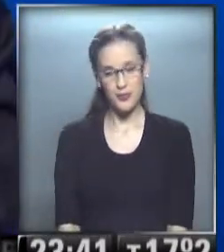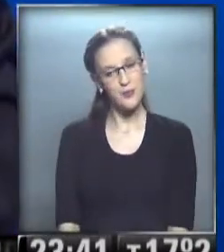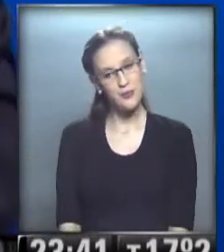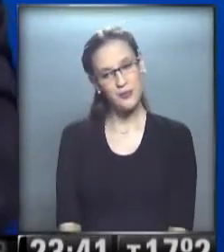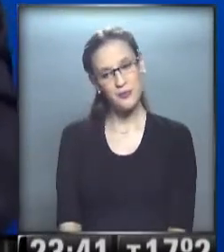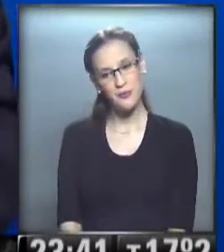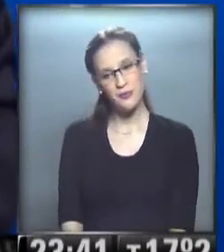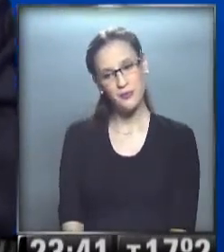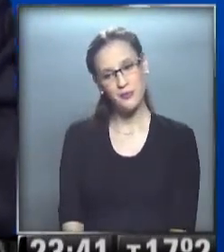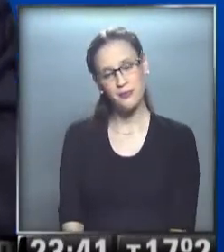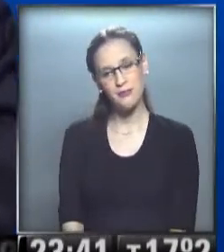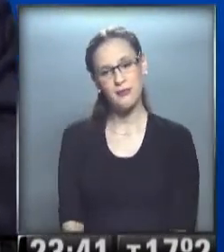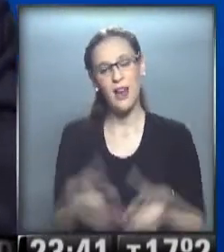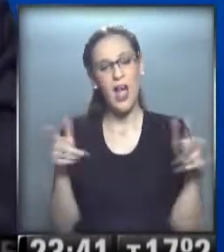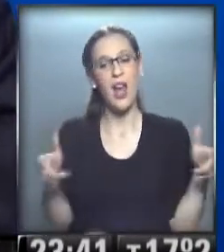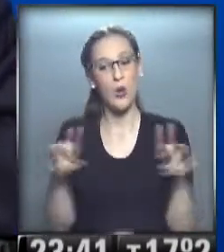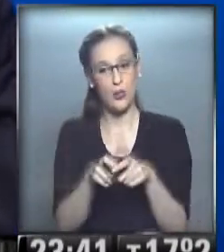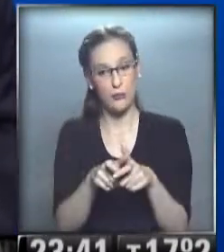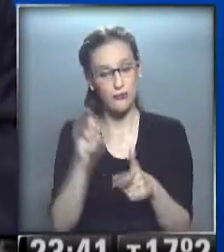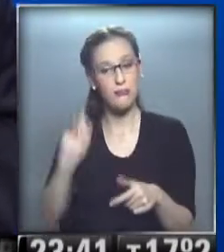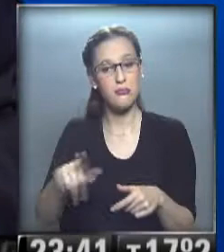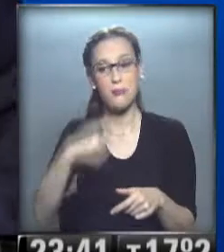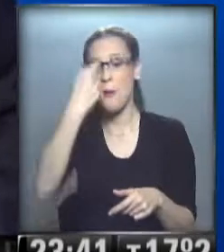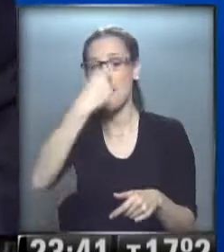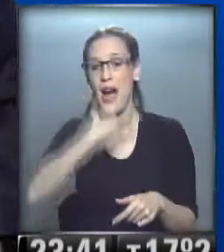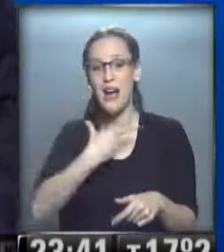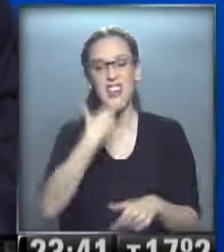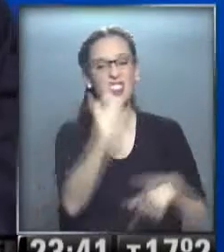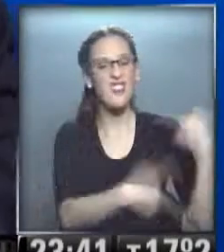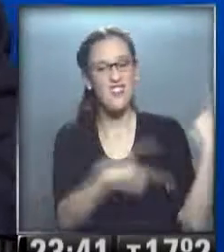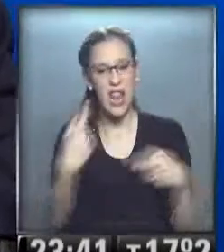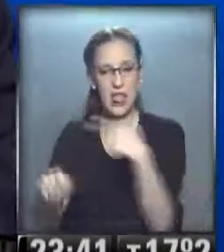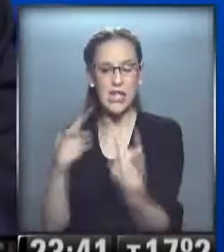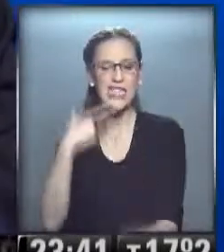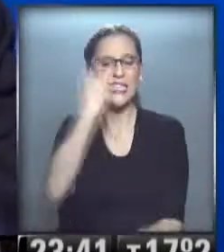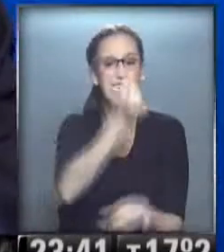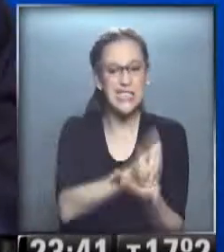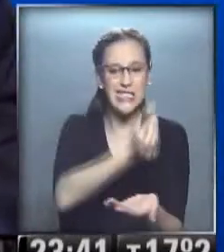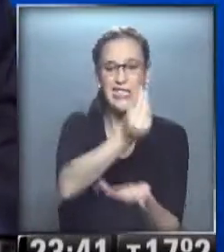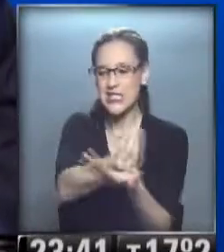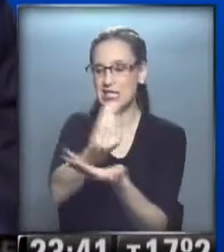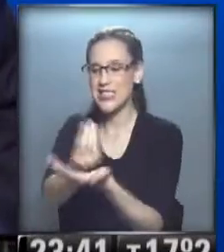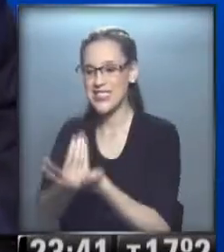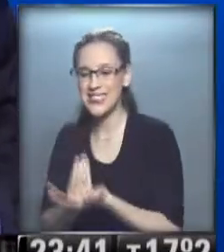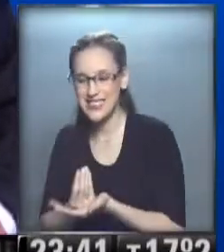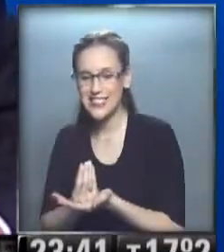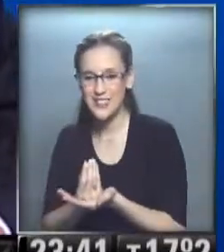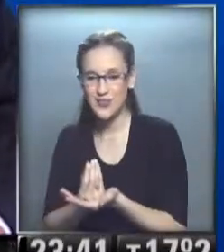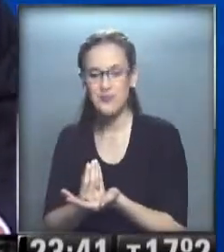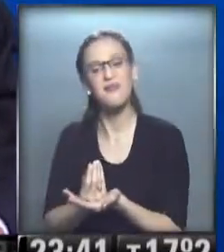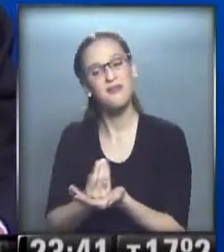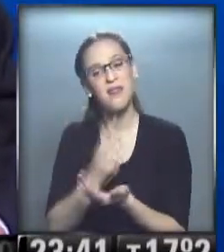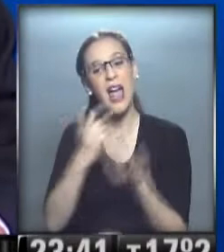de la reunión que mantuvo el jefe de gobierno Mauricio Macri con los distintos representantes de las entidades agrarias,